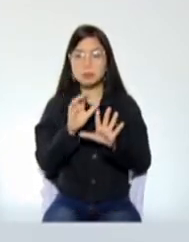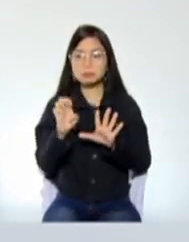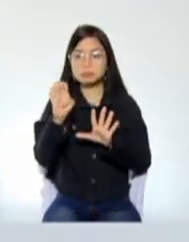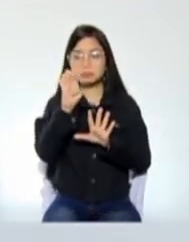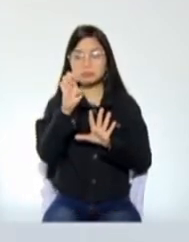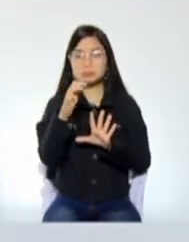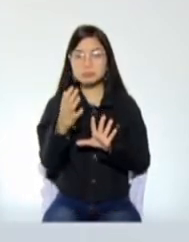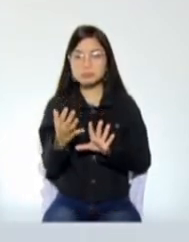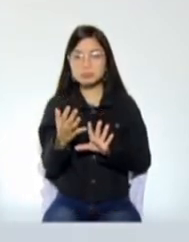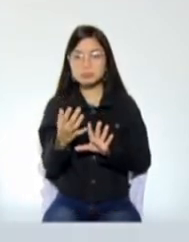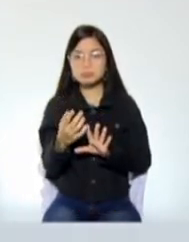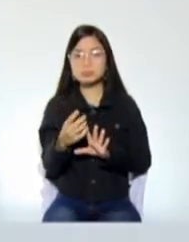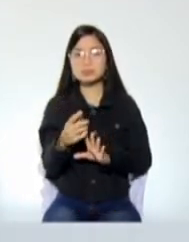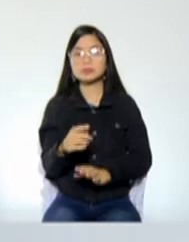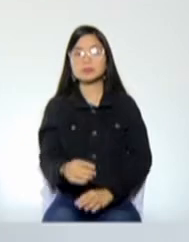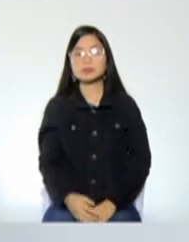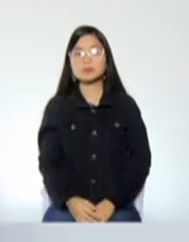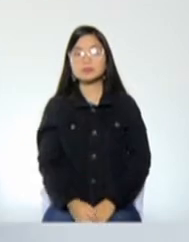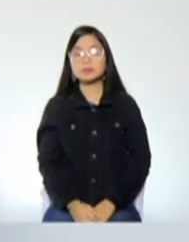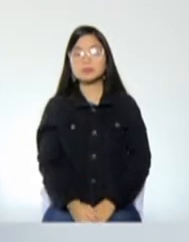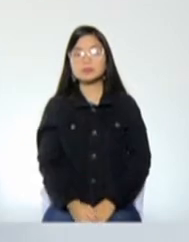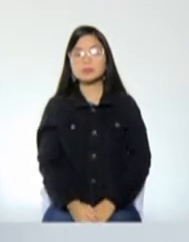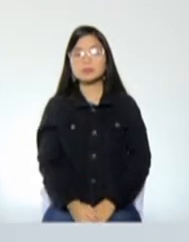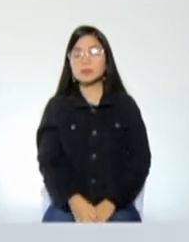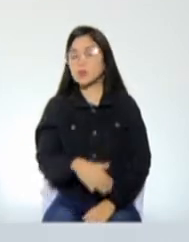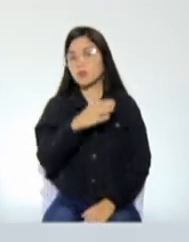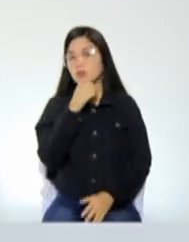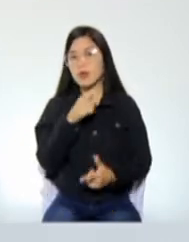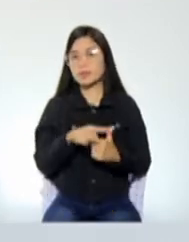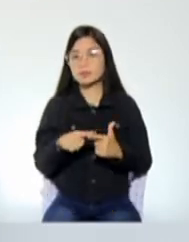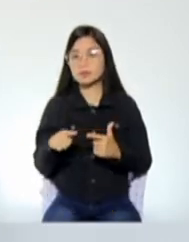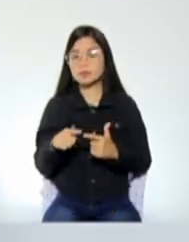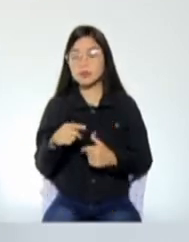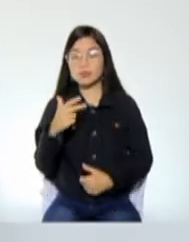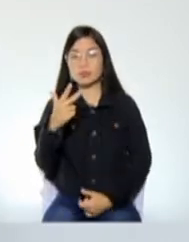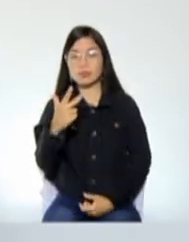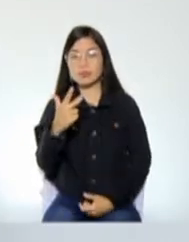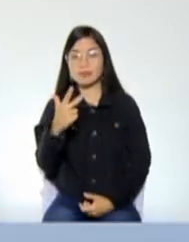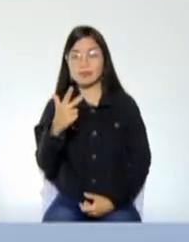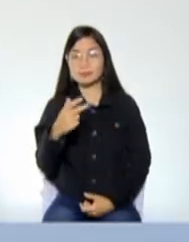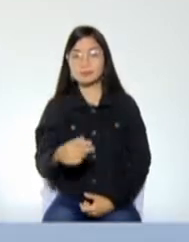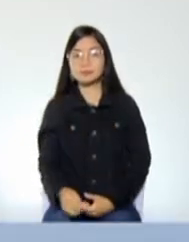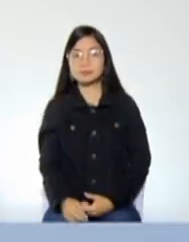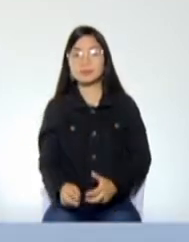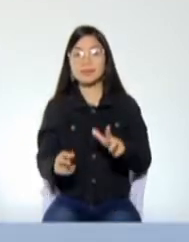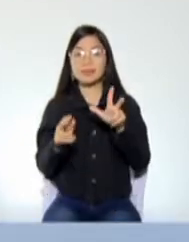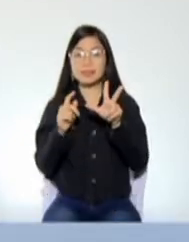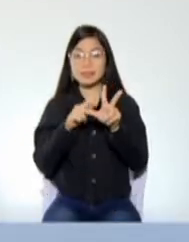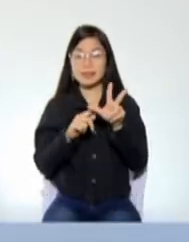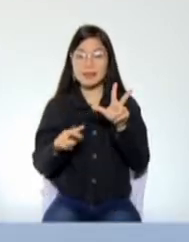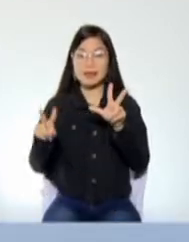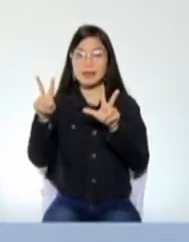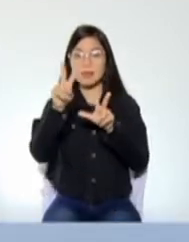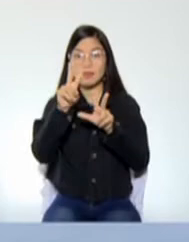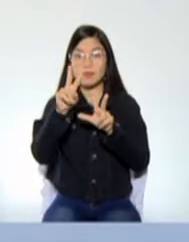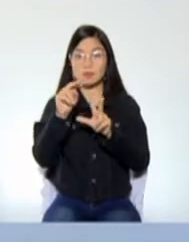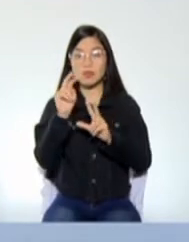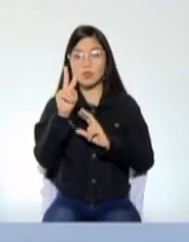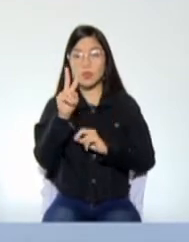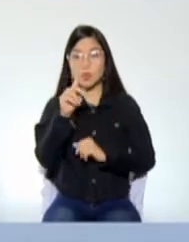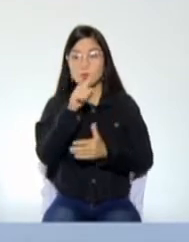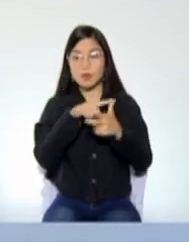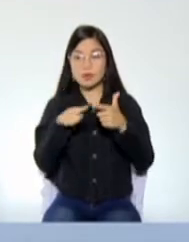puedo dividirlo, permanece dentro de la raíz. Pero cuando llegamos a 3, vemos que 2 entre 2 es igual a